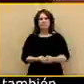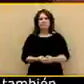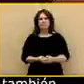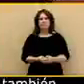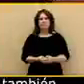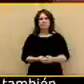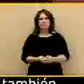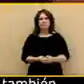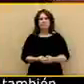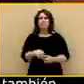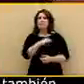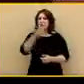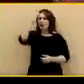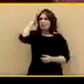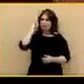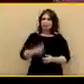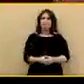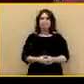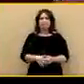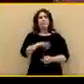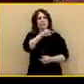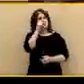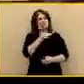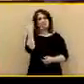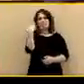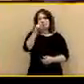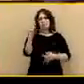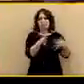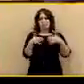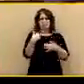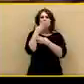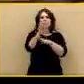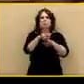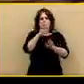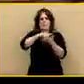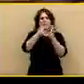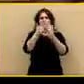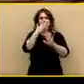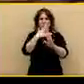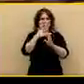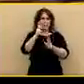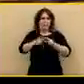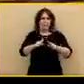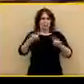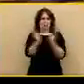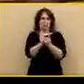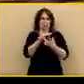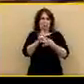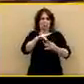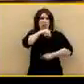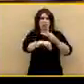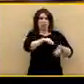Señor Casado Blanco. Señor Sánchez, el pasado 9 de marzo le propuse un plan de choque económico frente a la crisis del coronavirus, pero su gobierno contestó